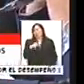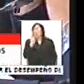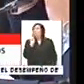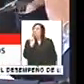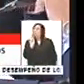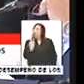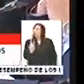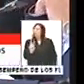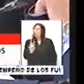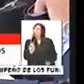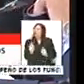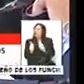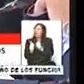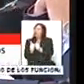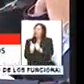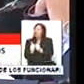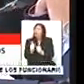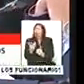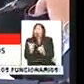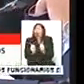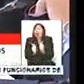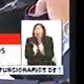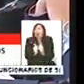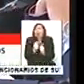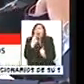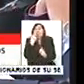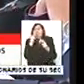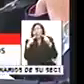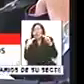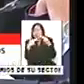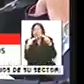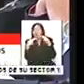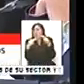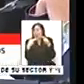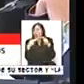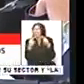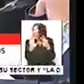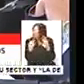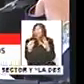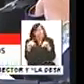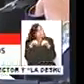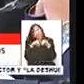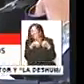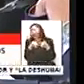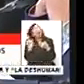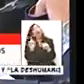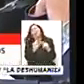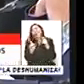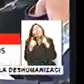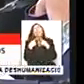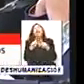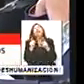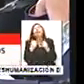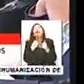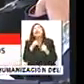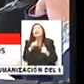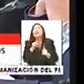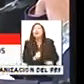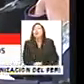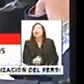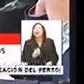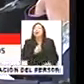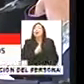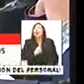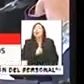mirar a su compañero a su compatriota a los ojos y decir no somos iguales pero tenemos algo en común